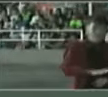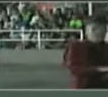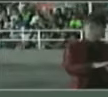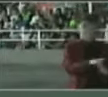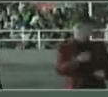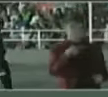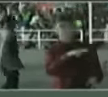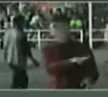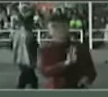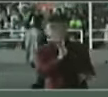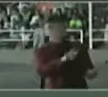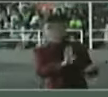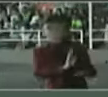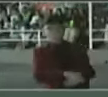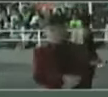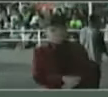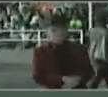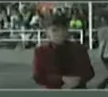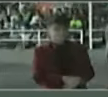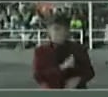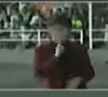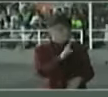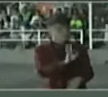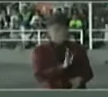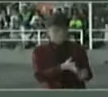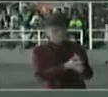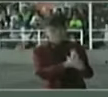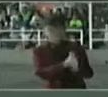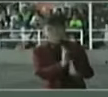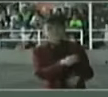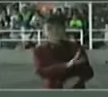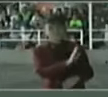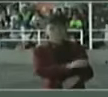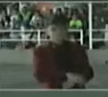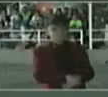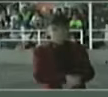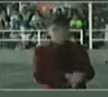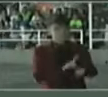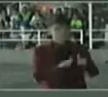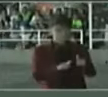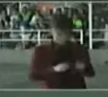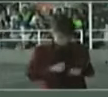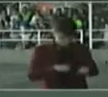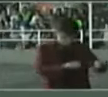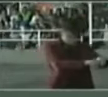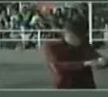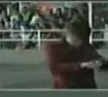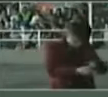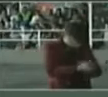viviendo. Una cosa es decirlo cuando es nuestra propia carne.